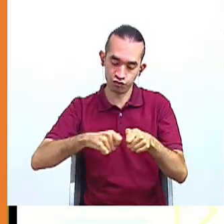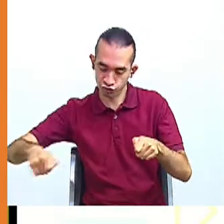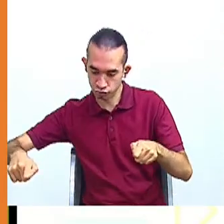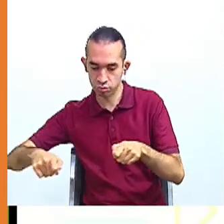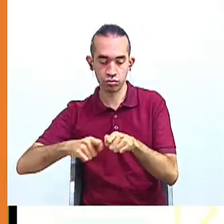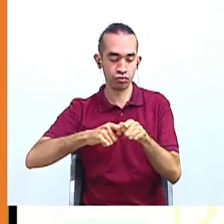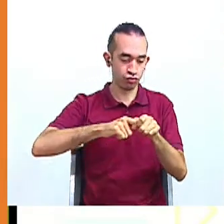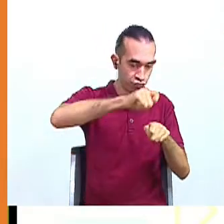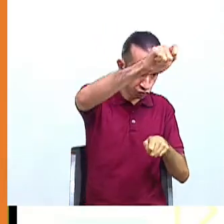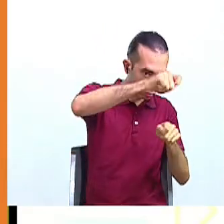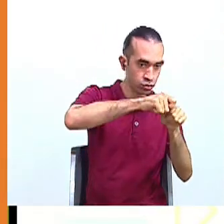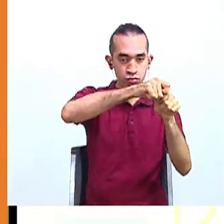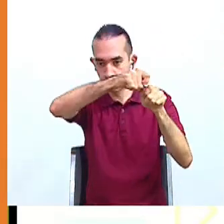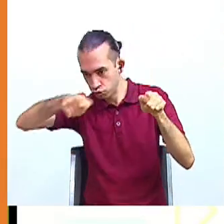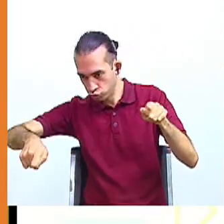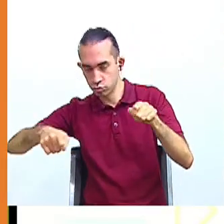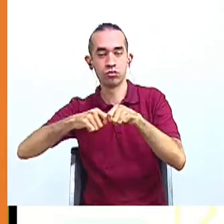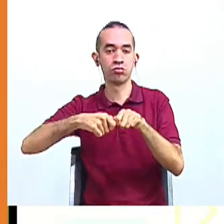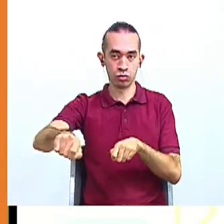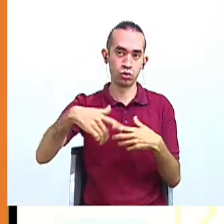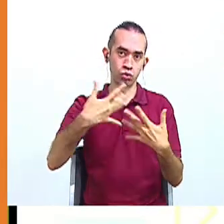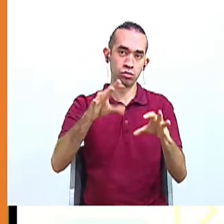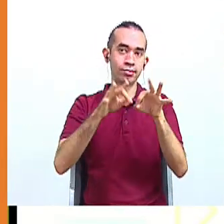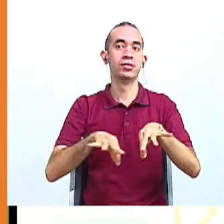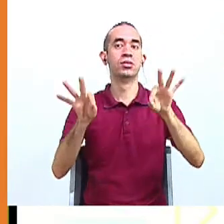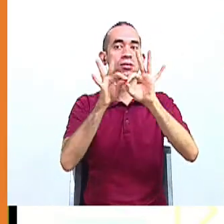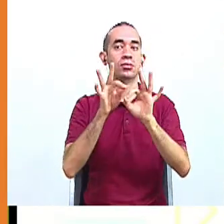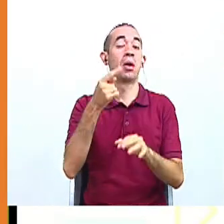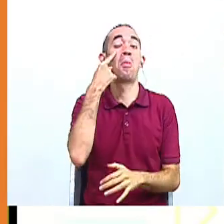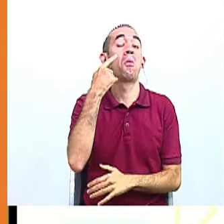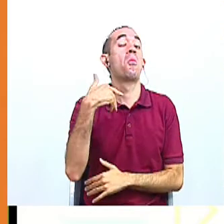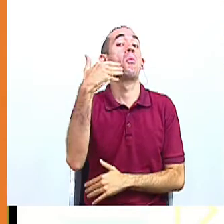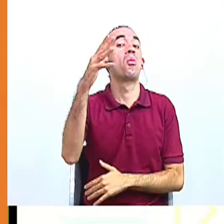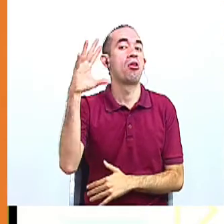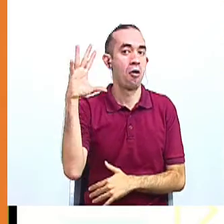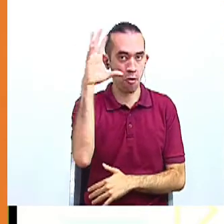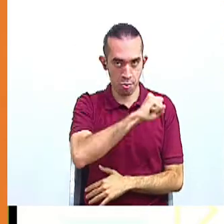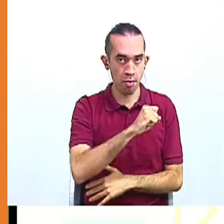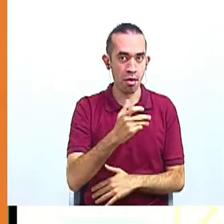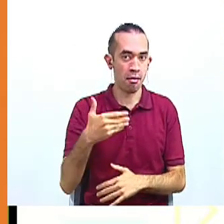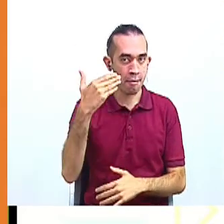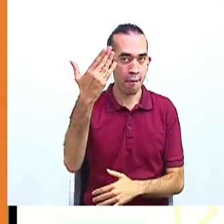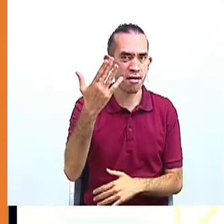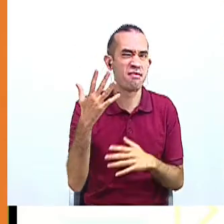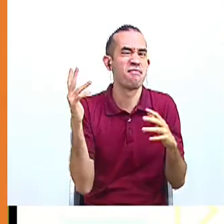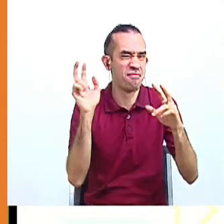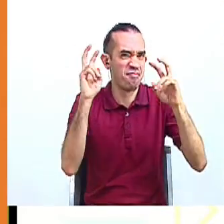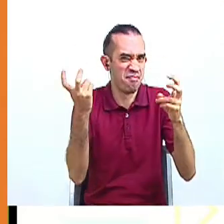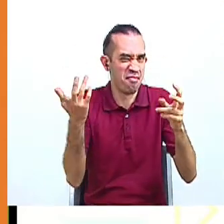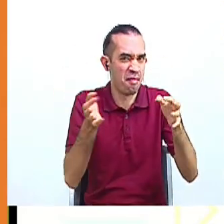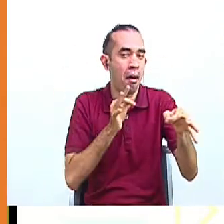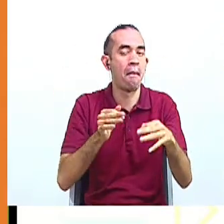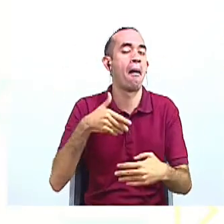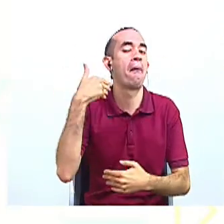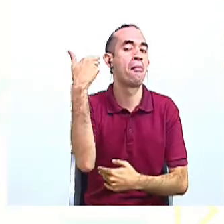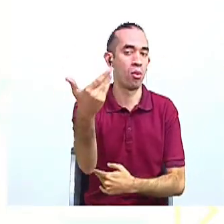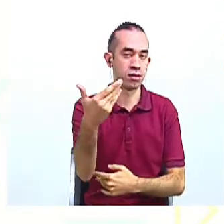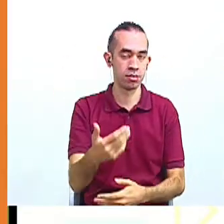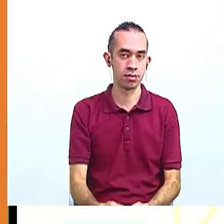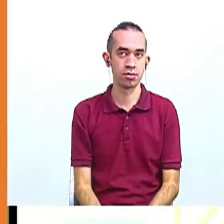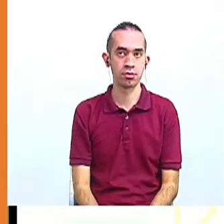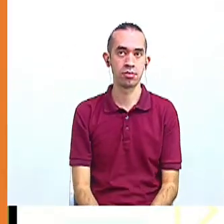unas importantes mediciones. Ustedes verán en unos momentos de qué se trata.